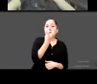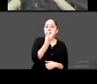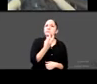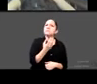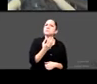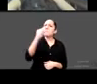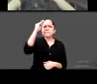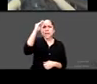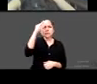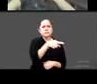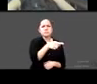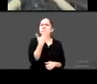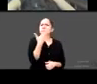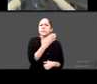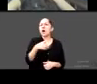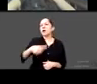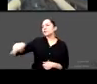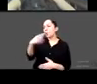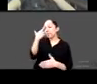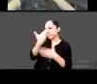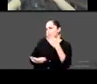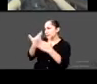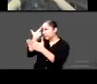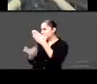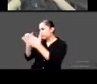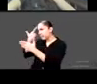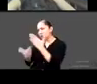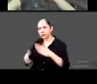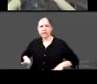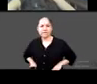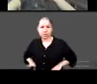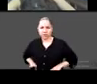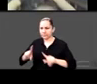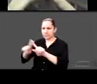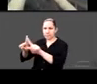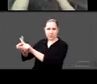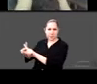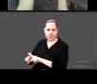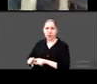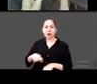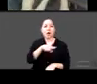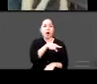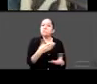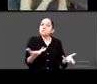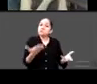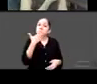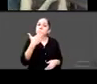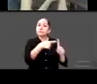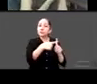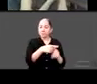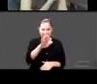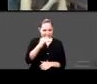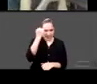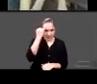la sociedad. Esto, si yo solo tuviera un minuto para interactuar con este público, esto es lo que yo les quisiera dejar al